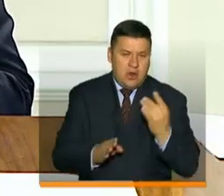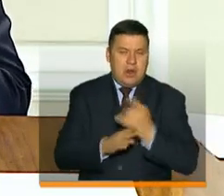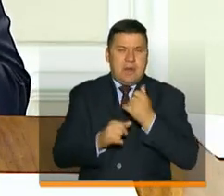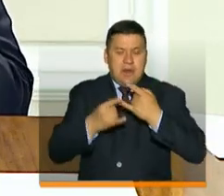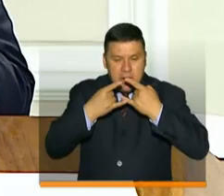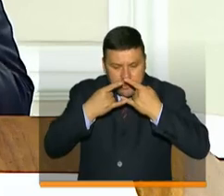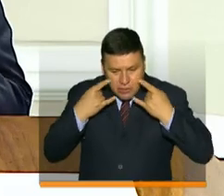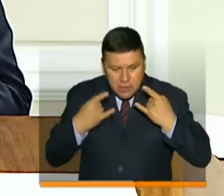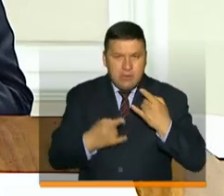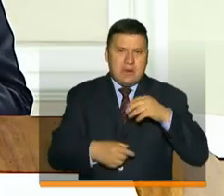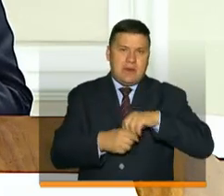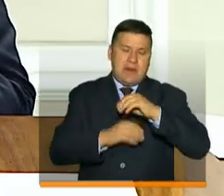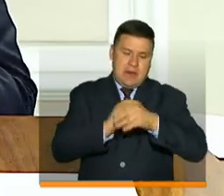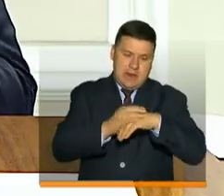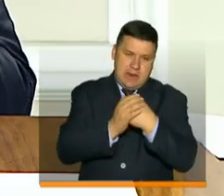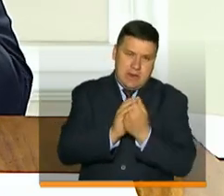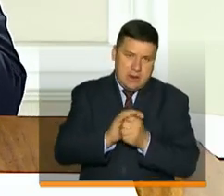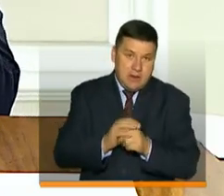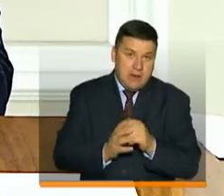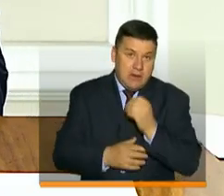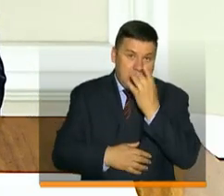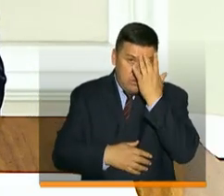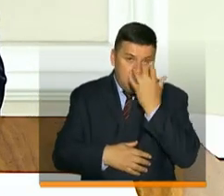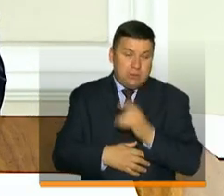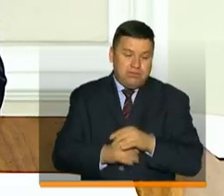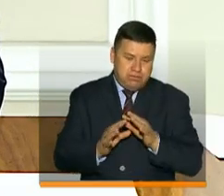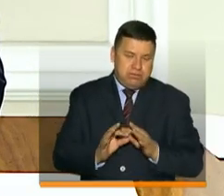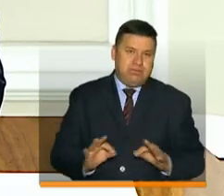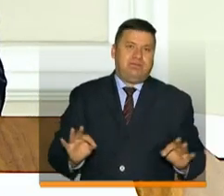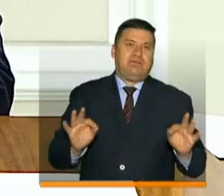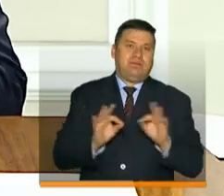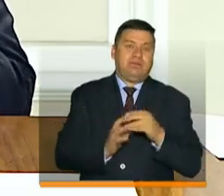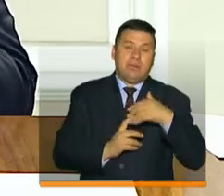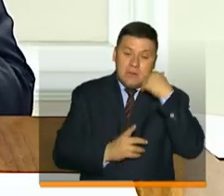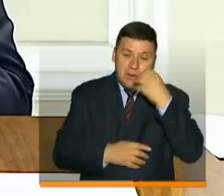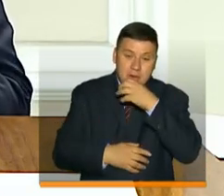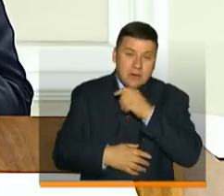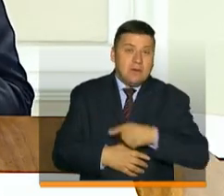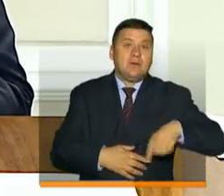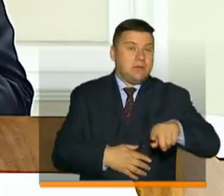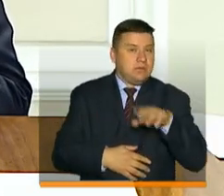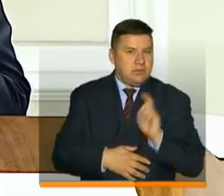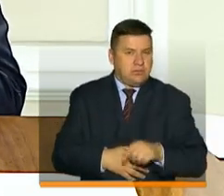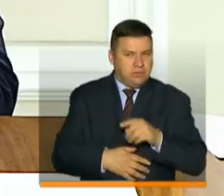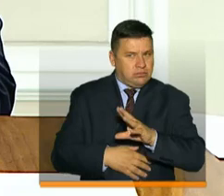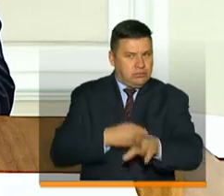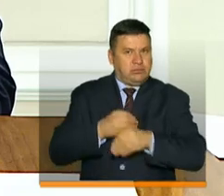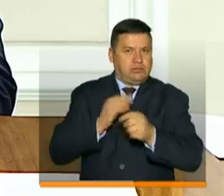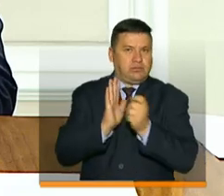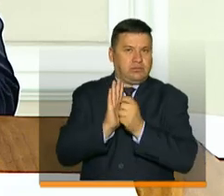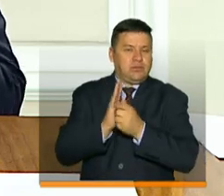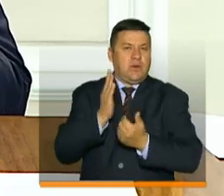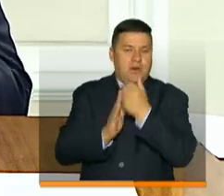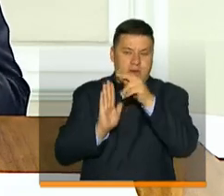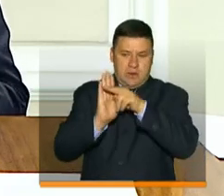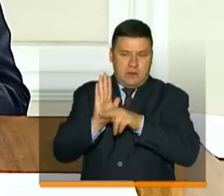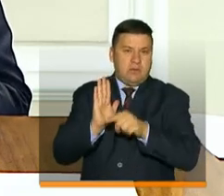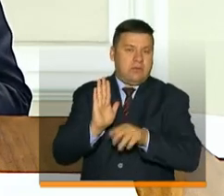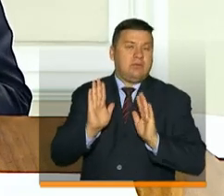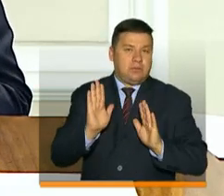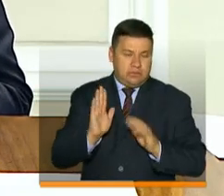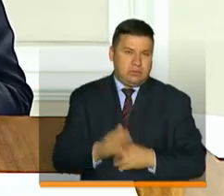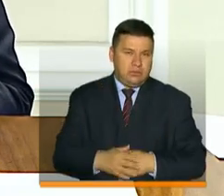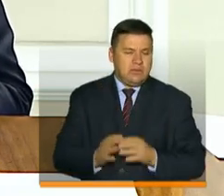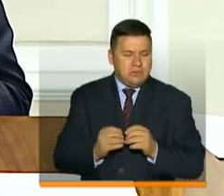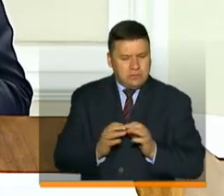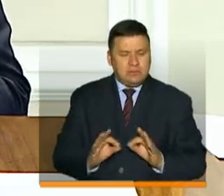del tapabocas, en el lavado de manos, porque tan importante como los adultos es que ellos estén adhiriéndose a estas normas. Y también